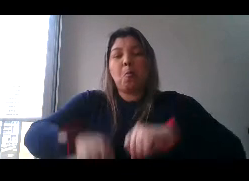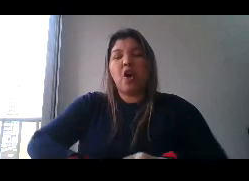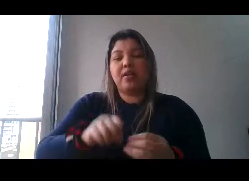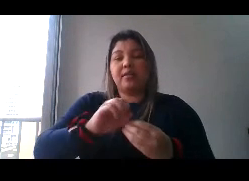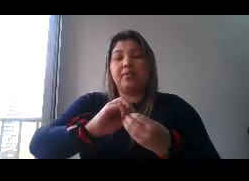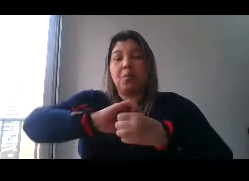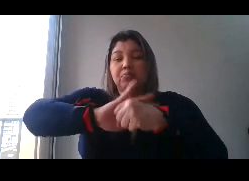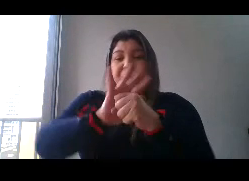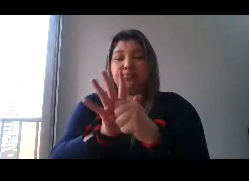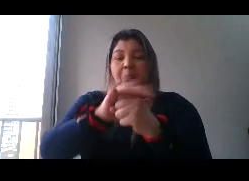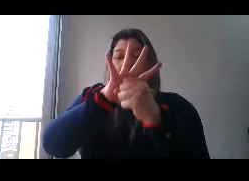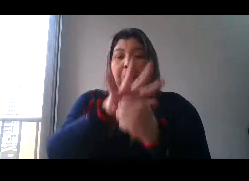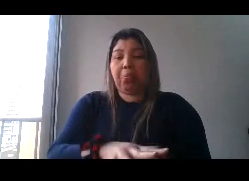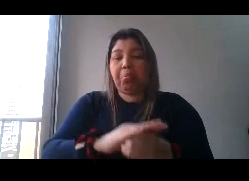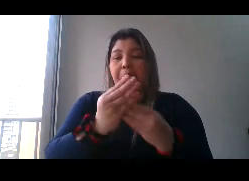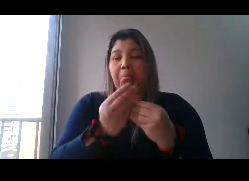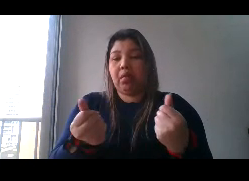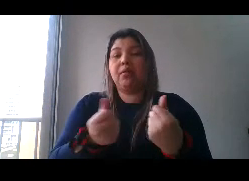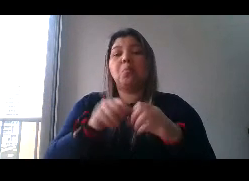estructuras.